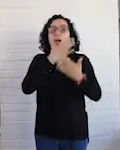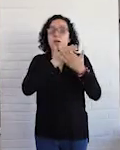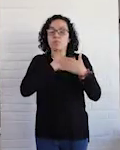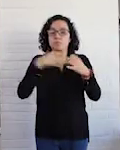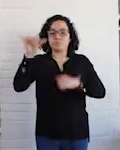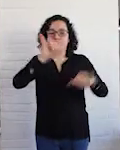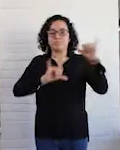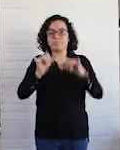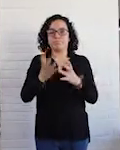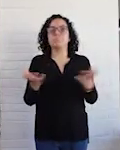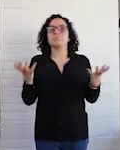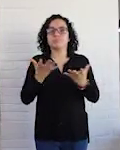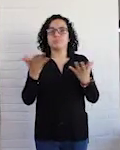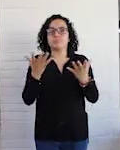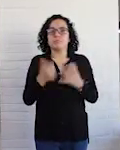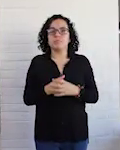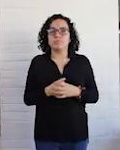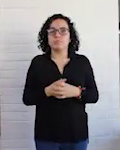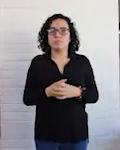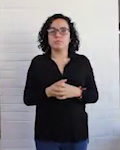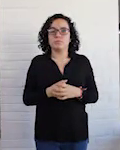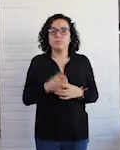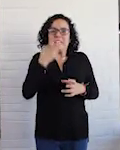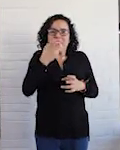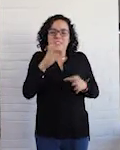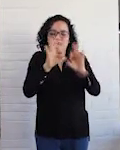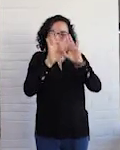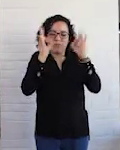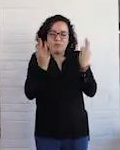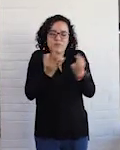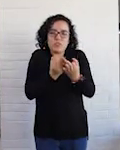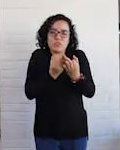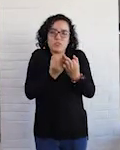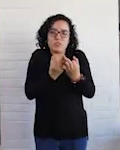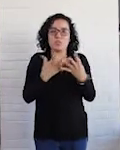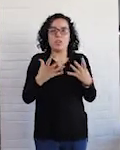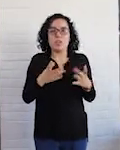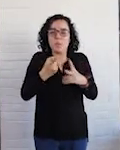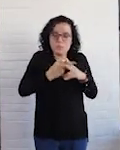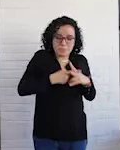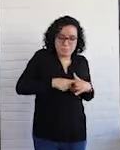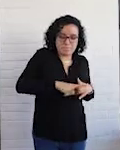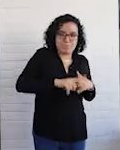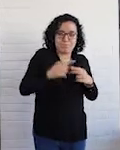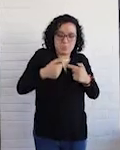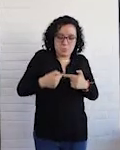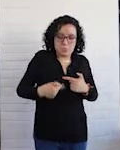Se los digo como punto de partida porque es una forma de partir y hacer nuestra chamba.